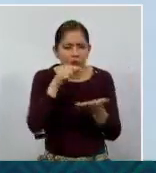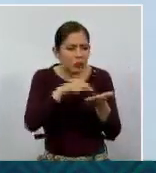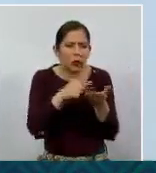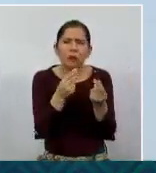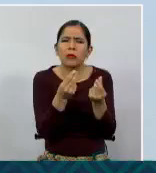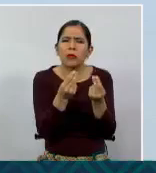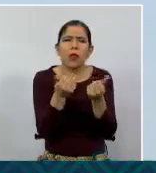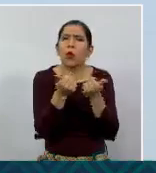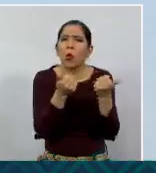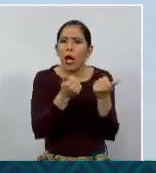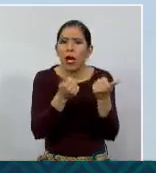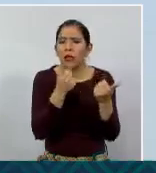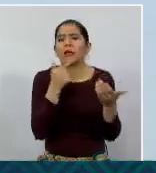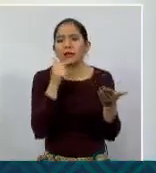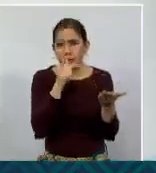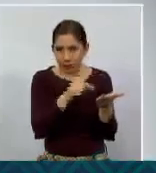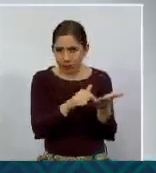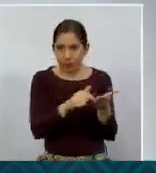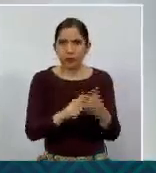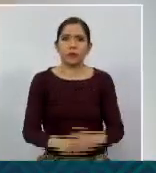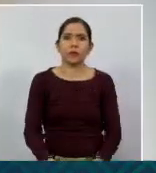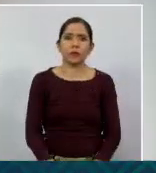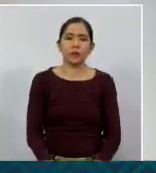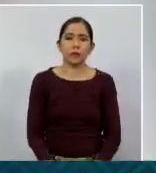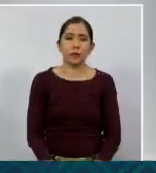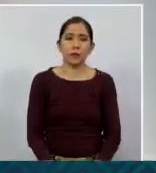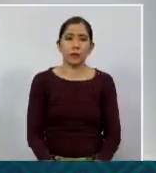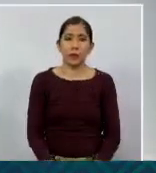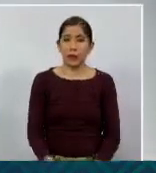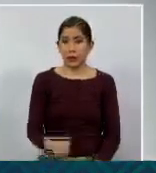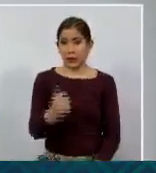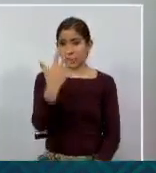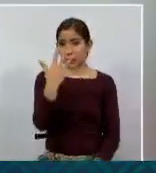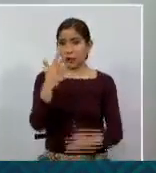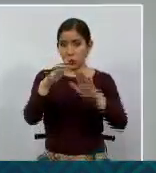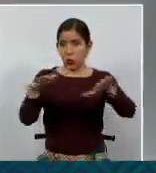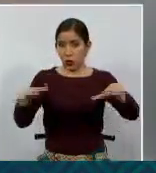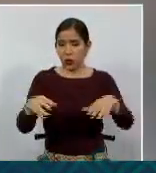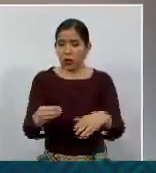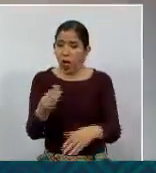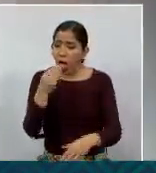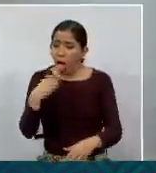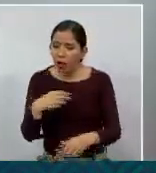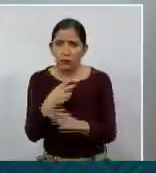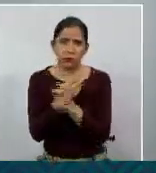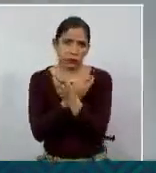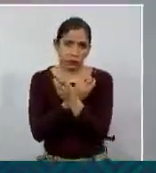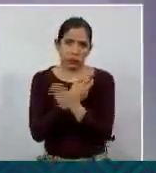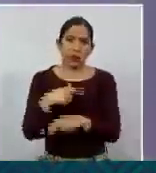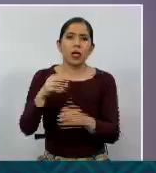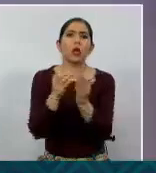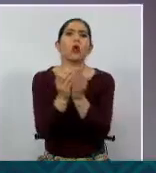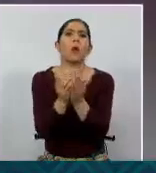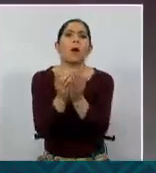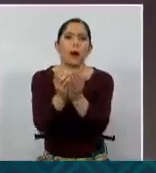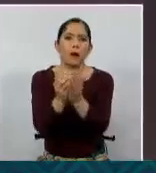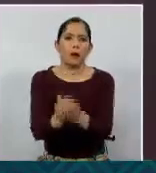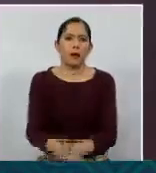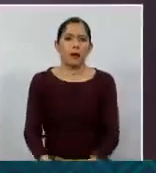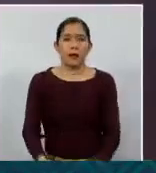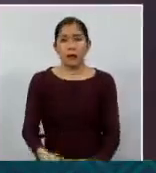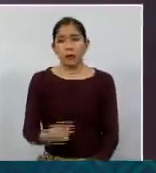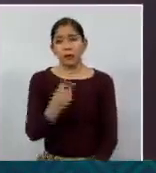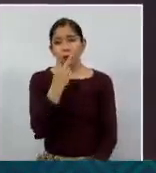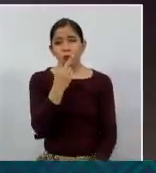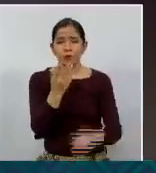de sustancia ha sido el que ha producido la muerte. 5 niños resultaron envenenados en la comunidad Copacabana. Lamentablemente, 2